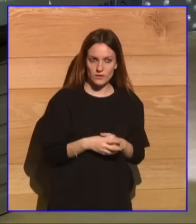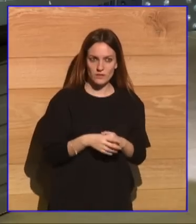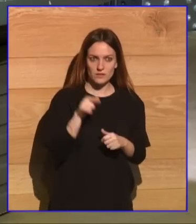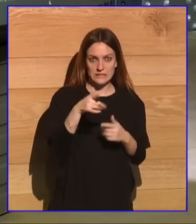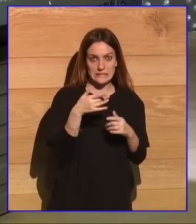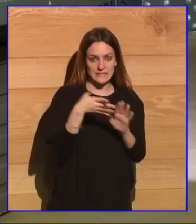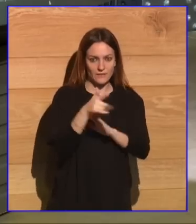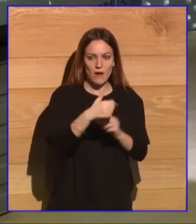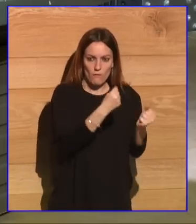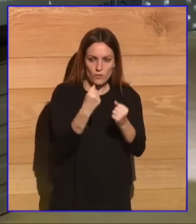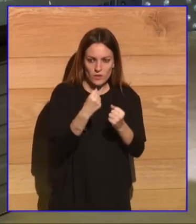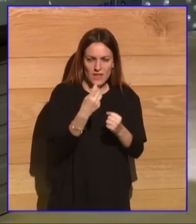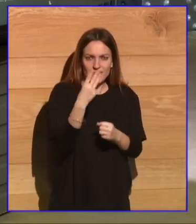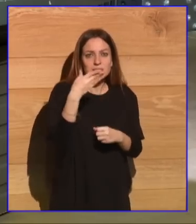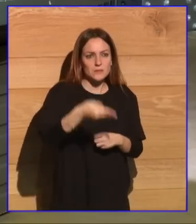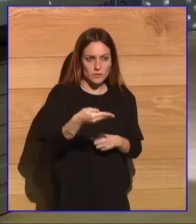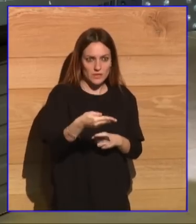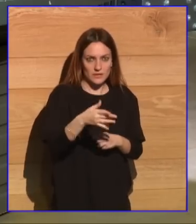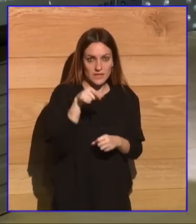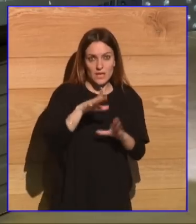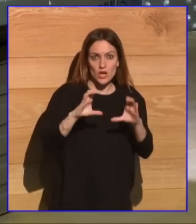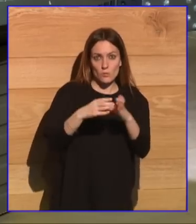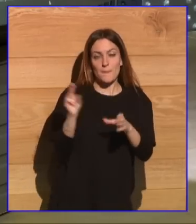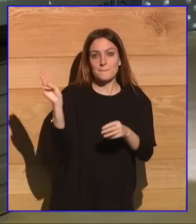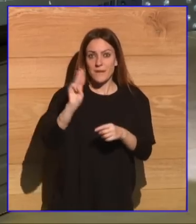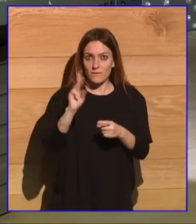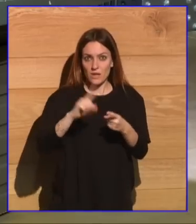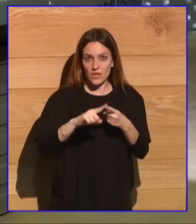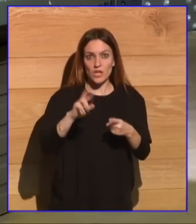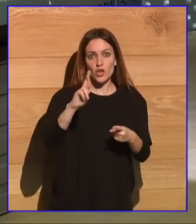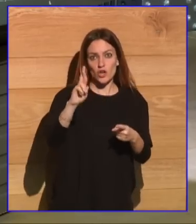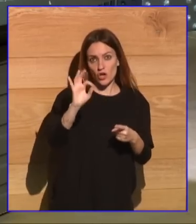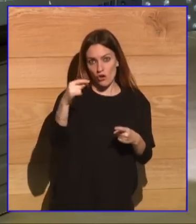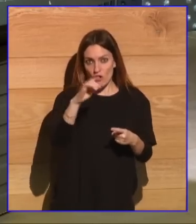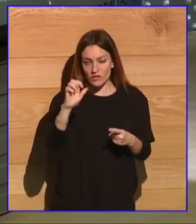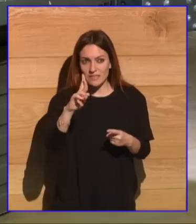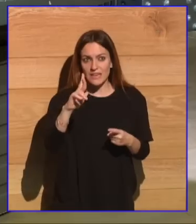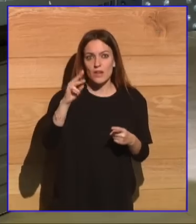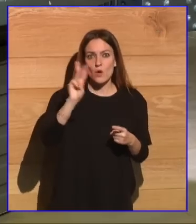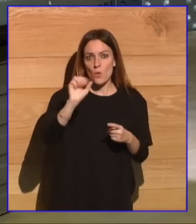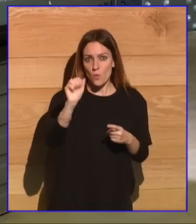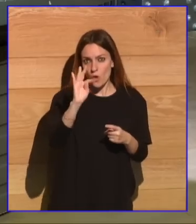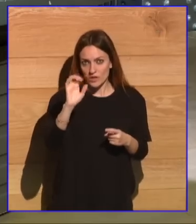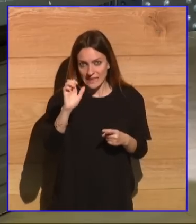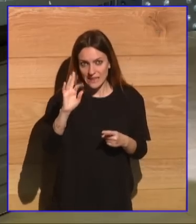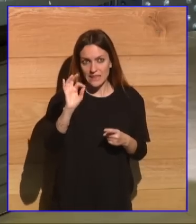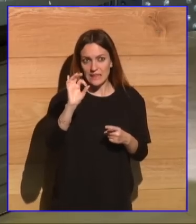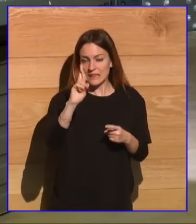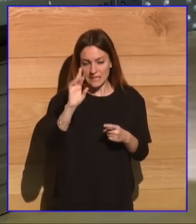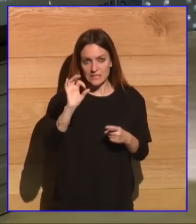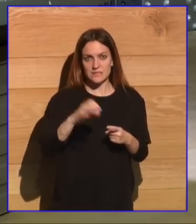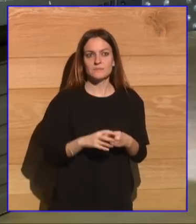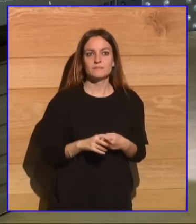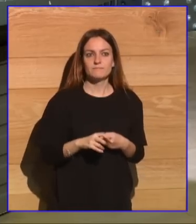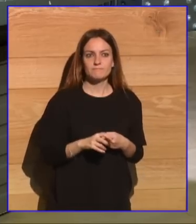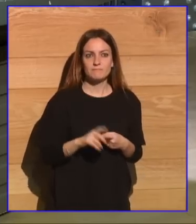motoras fundamentales. Por parte de Pink Floyd es Roger Waters. Podríamos decir que eran todos los demás, pero no es verdad. O sea, Nick Mason